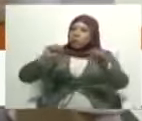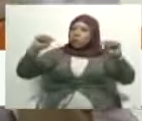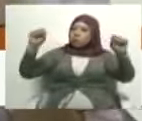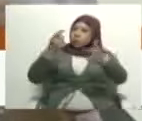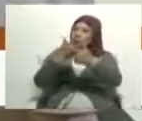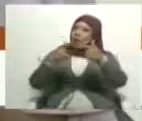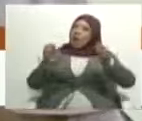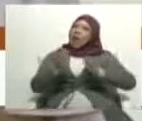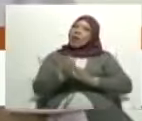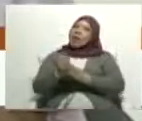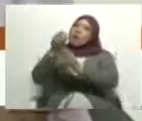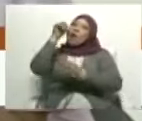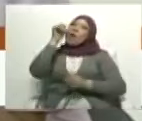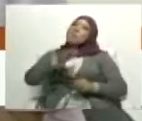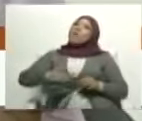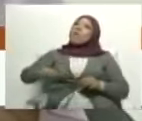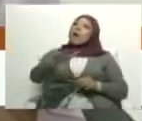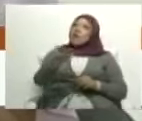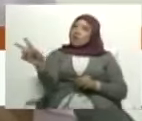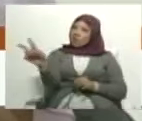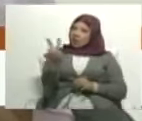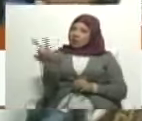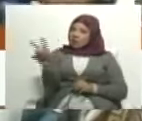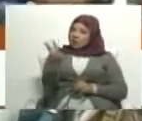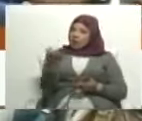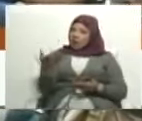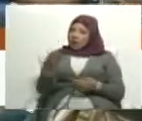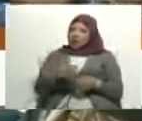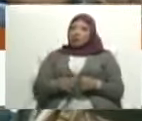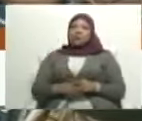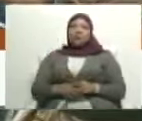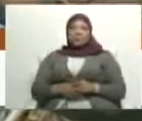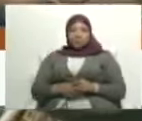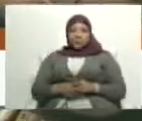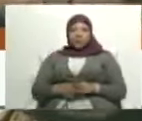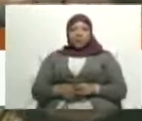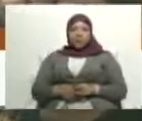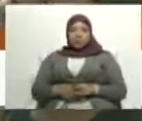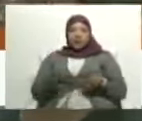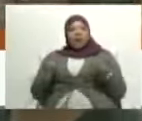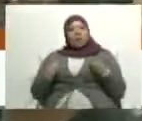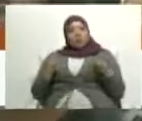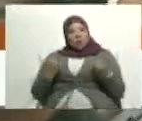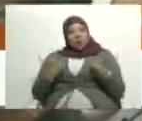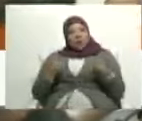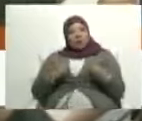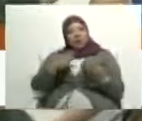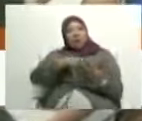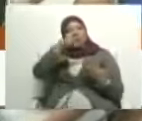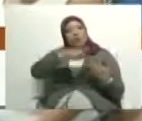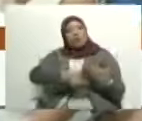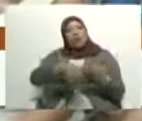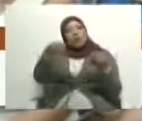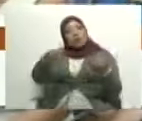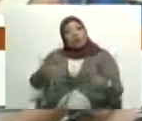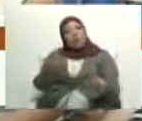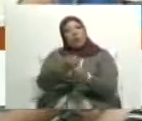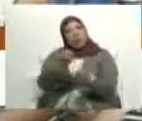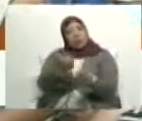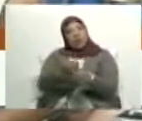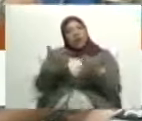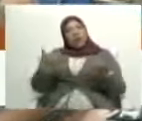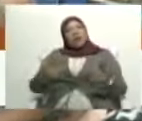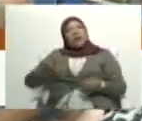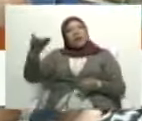es la que hace el pueblo venezolano. Y viendo sus propuestas realmente